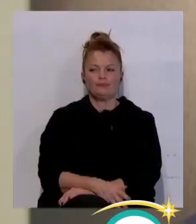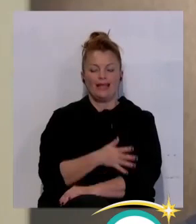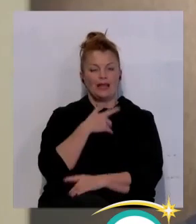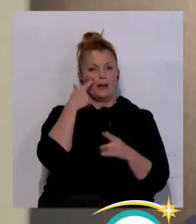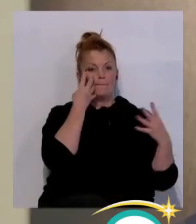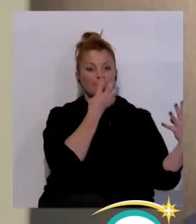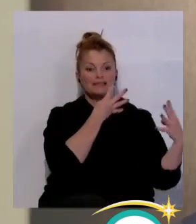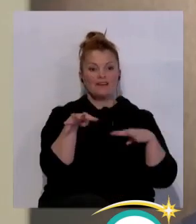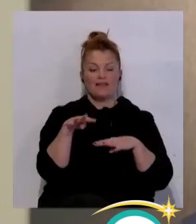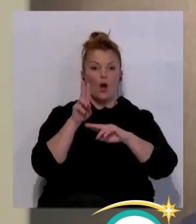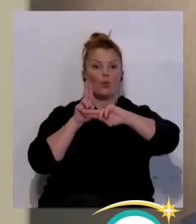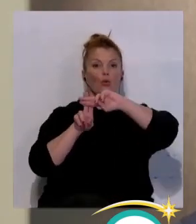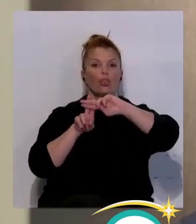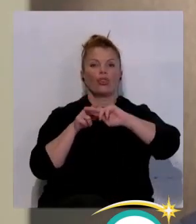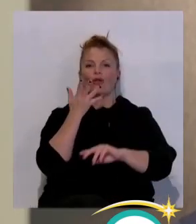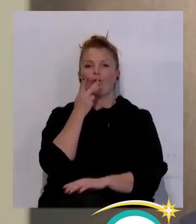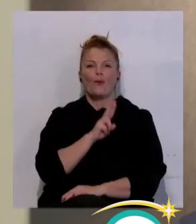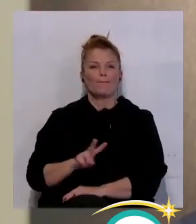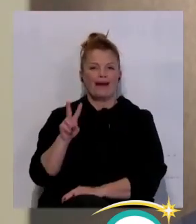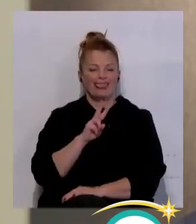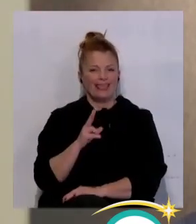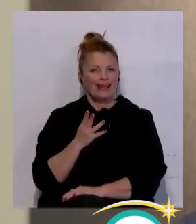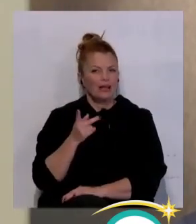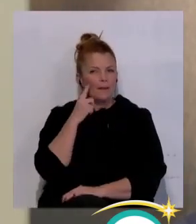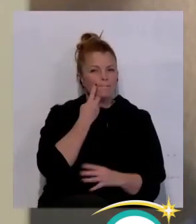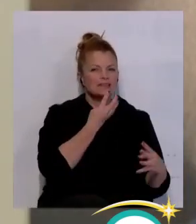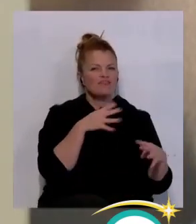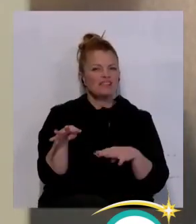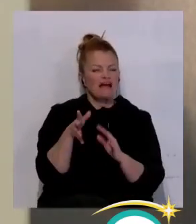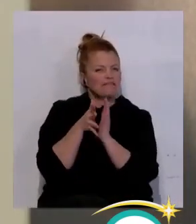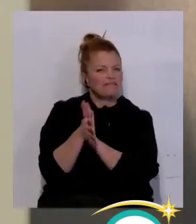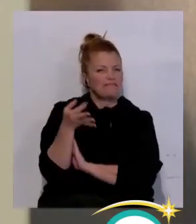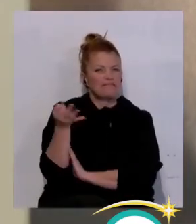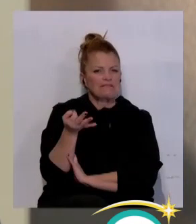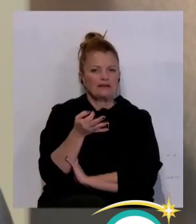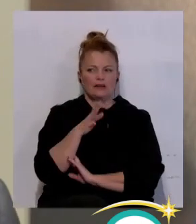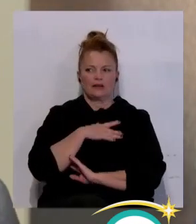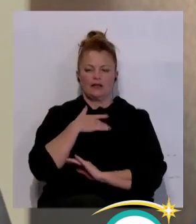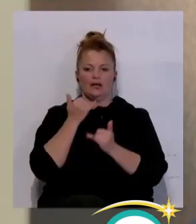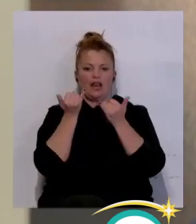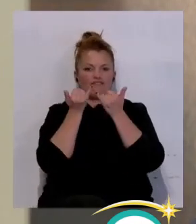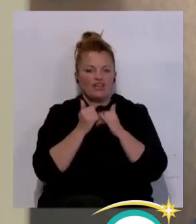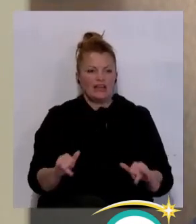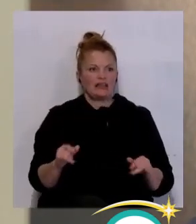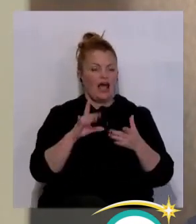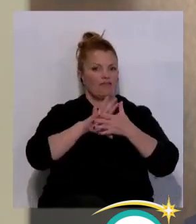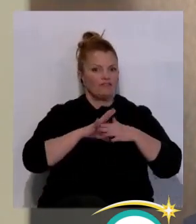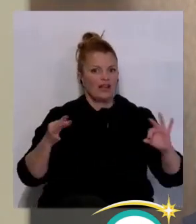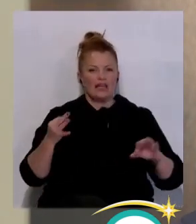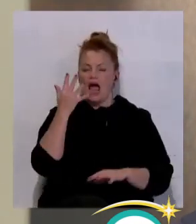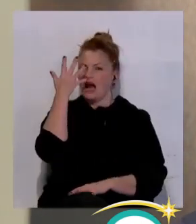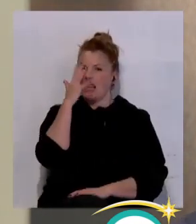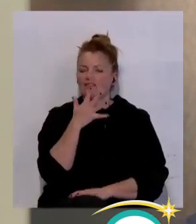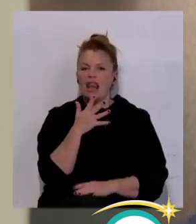visibilizar a la Cruz Verde. ¿En qué sentido? Queremos visibilizar a la Cruz Verde en las fiestas patronales, en las ferias, en los